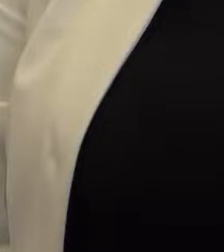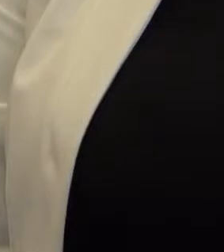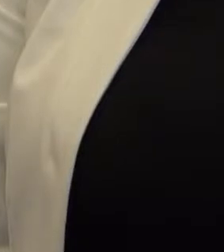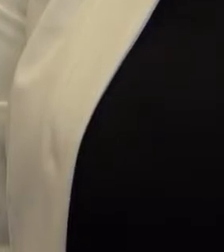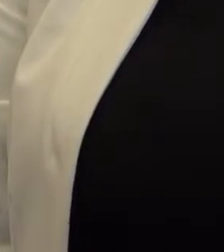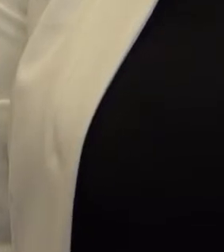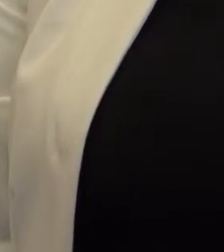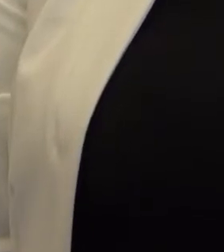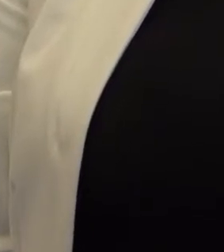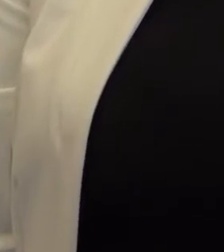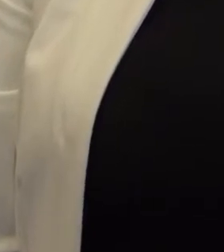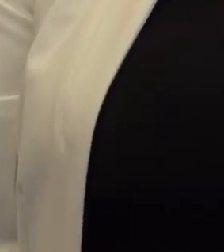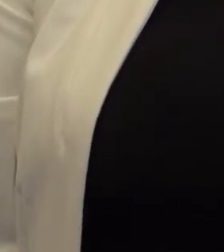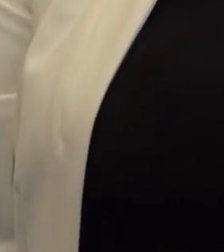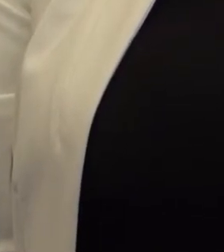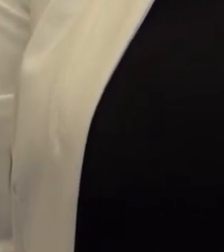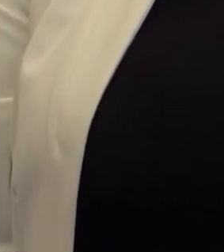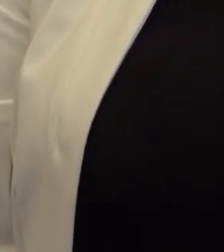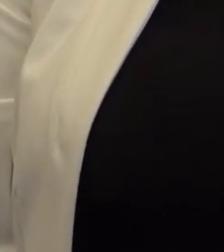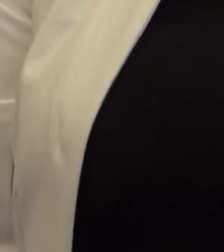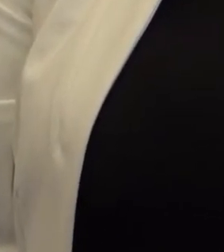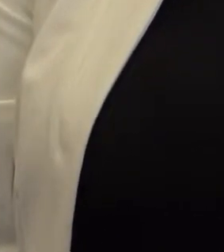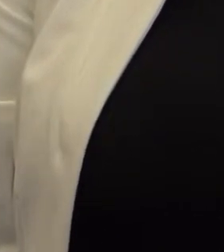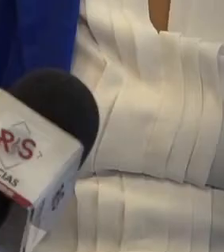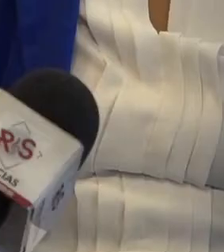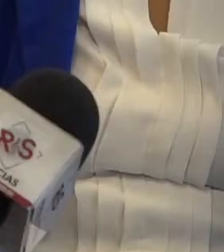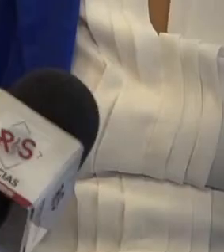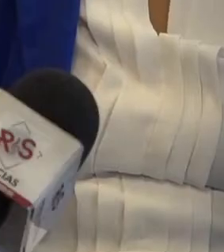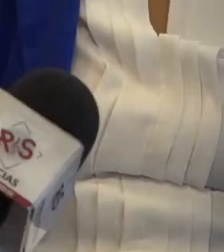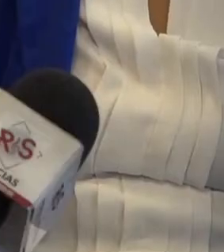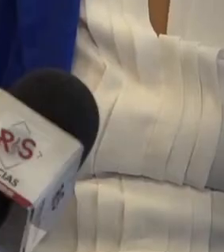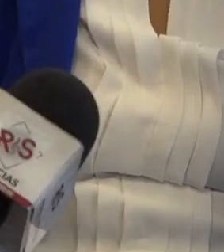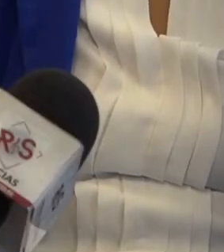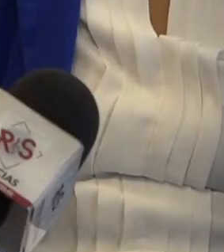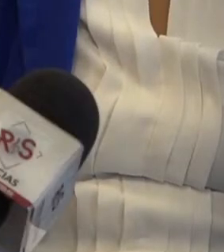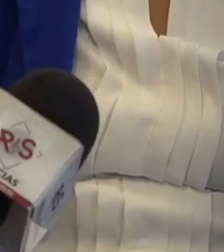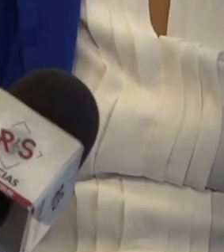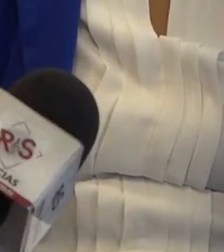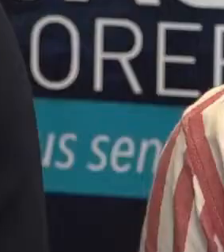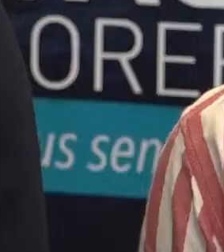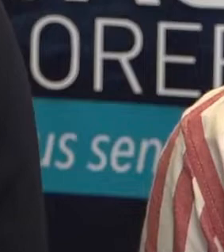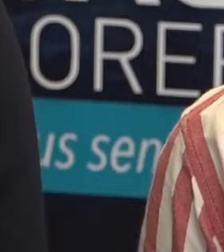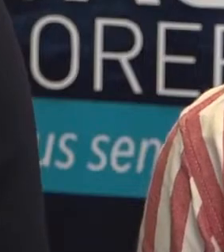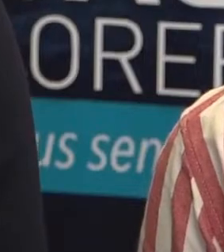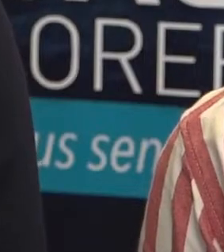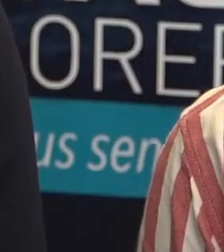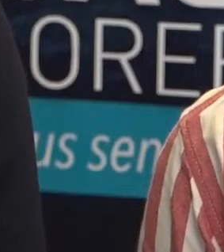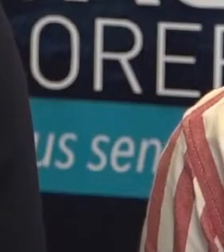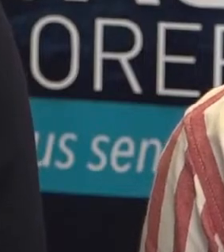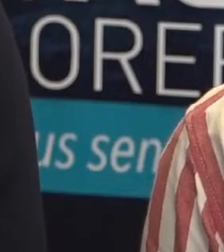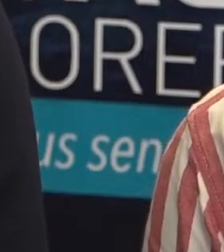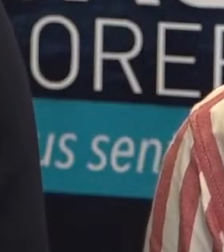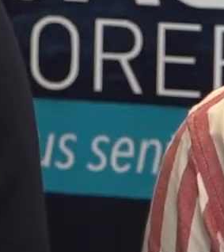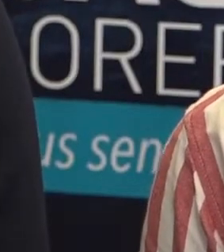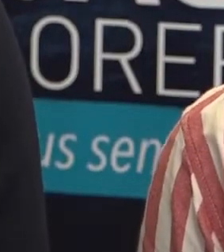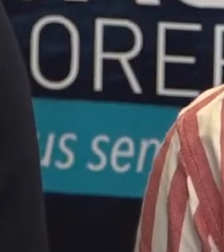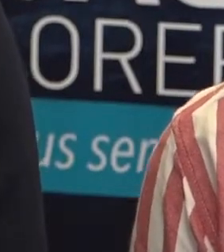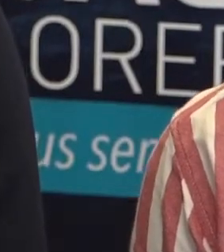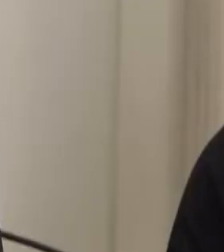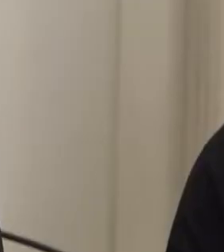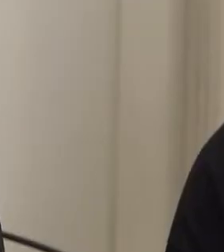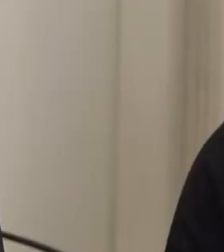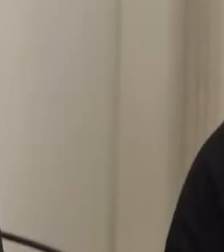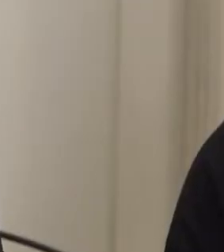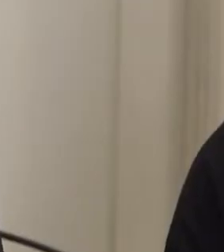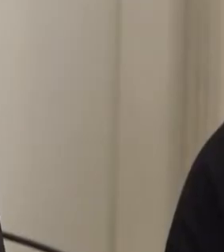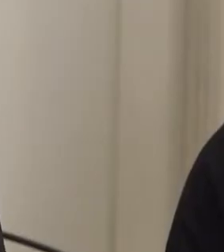Itukuri Kimsa Kijapi Imaruraikunata Tianamanda Villachirka Kaitaka Ishkaichunga Kimsa Octubre Wairu Kijamanda Diciembre